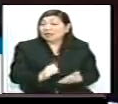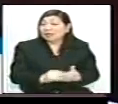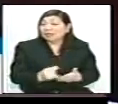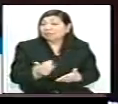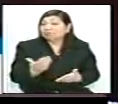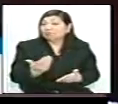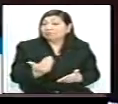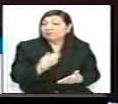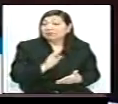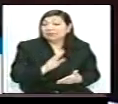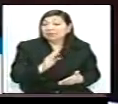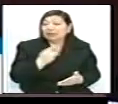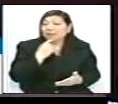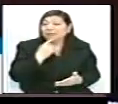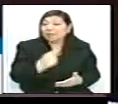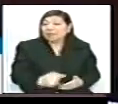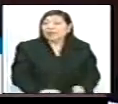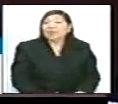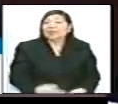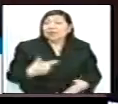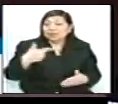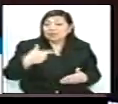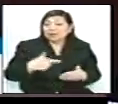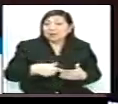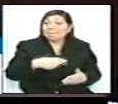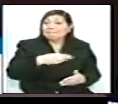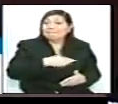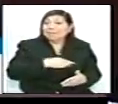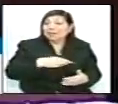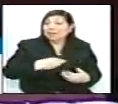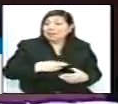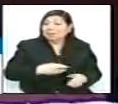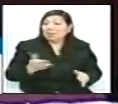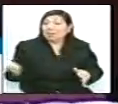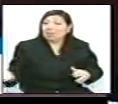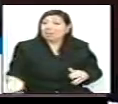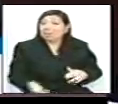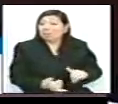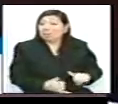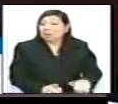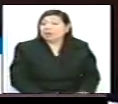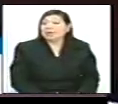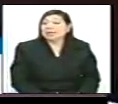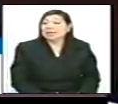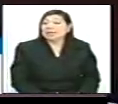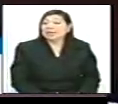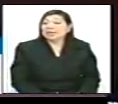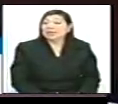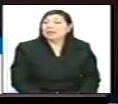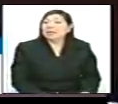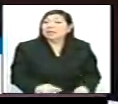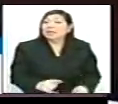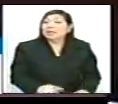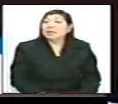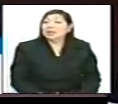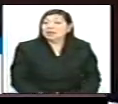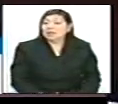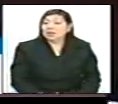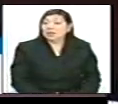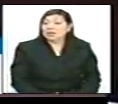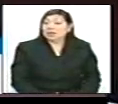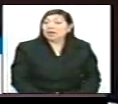recibido dinero. En mi denuncia, en el caso Gasoducto, en el Ministerio Público, que ha sido encarpetada, escondida, a la cual ni siquiera le han dado